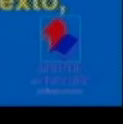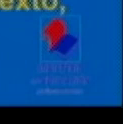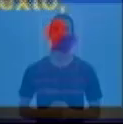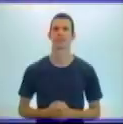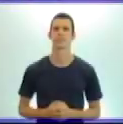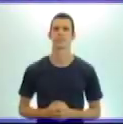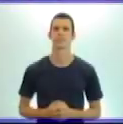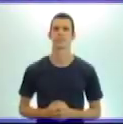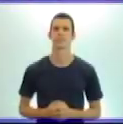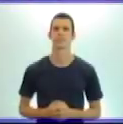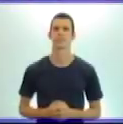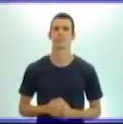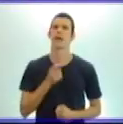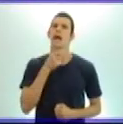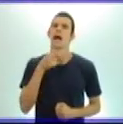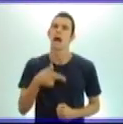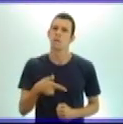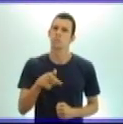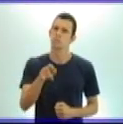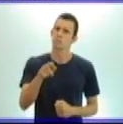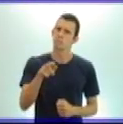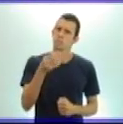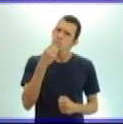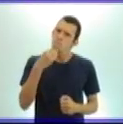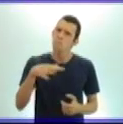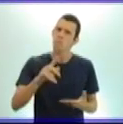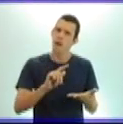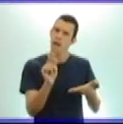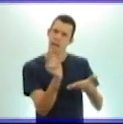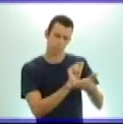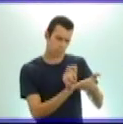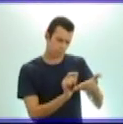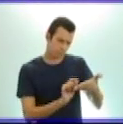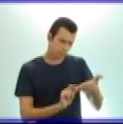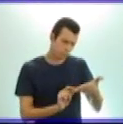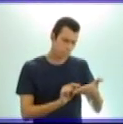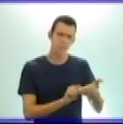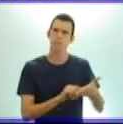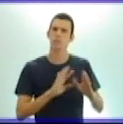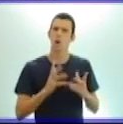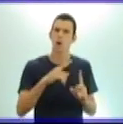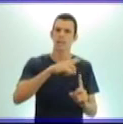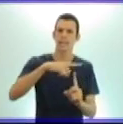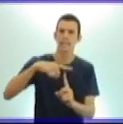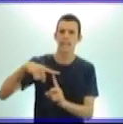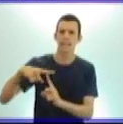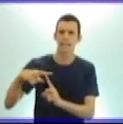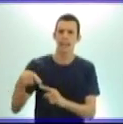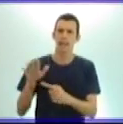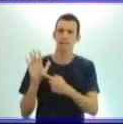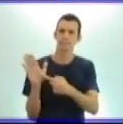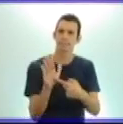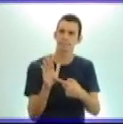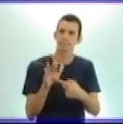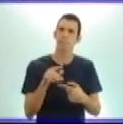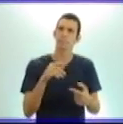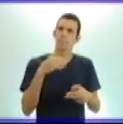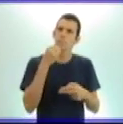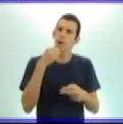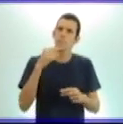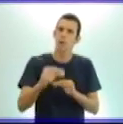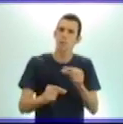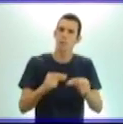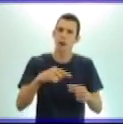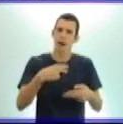Puedes anotar en tu libreta las actividades que te presentamos, que